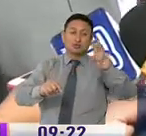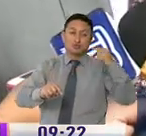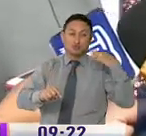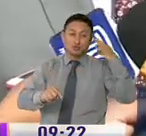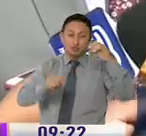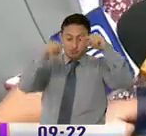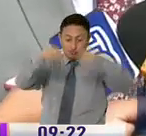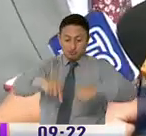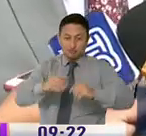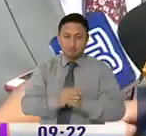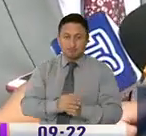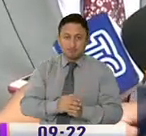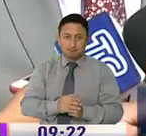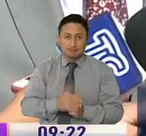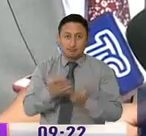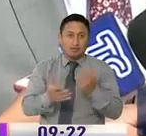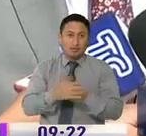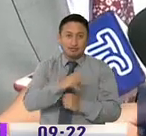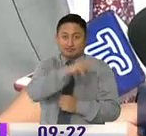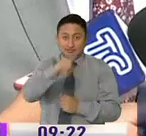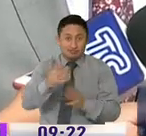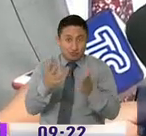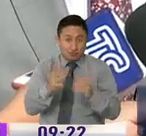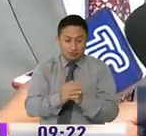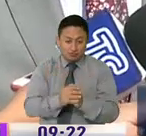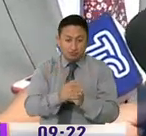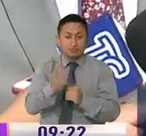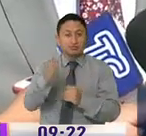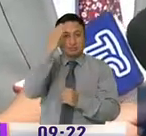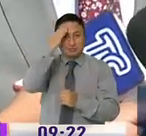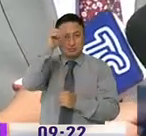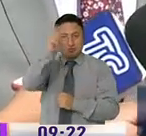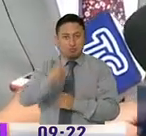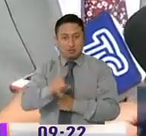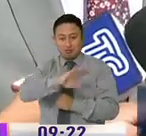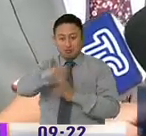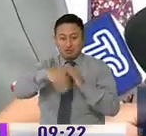voluntarios. De no ser así, se estaría encubriendo a